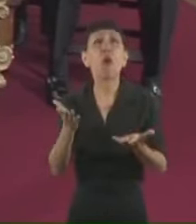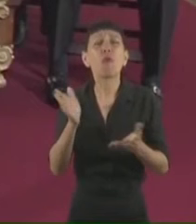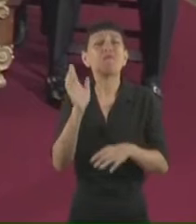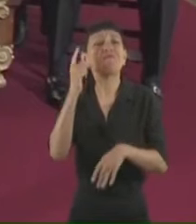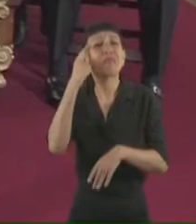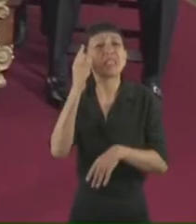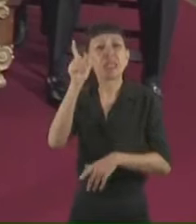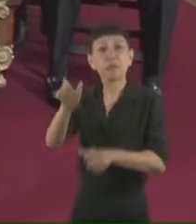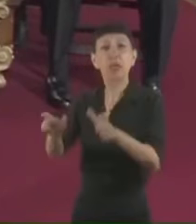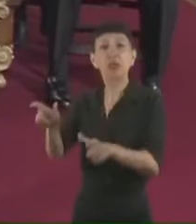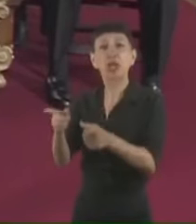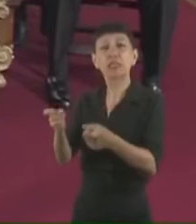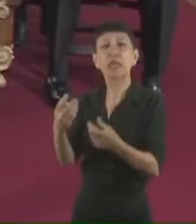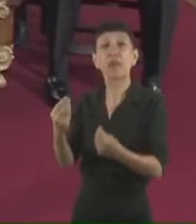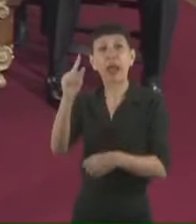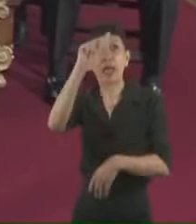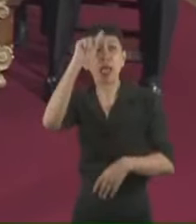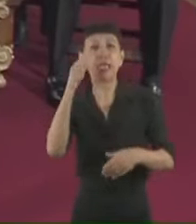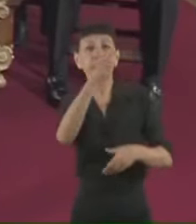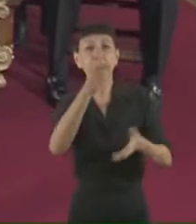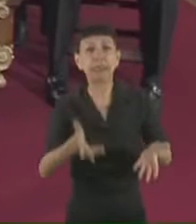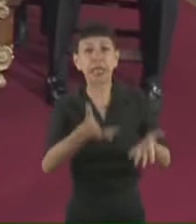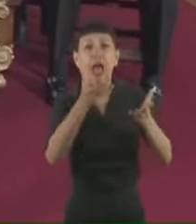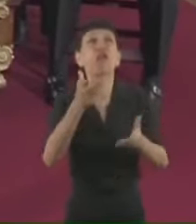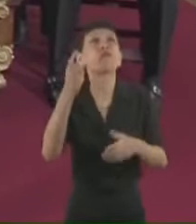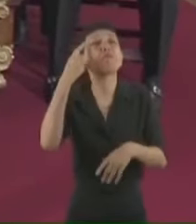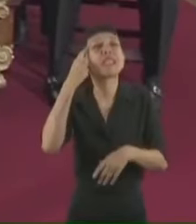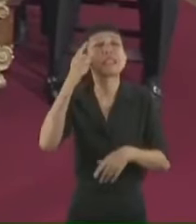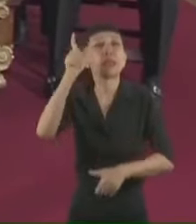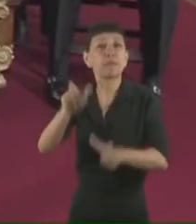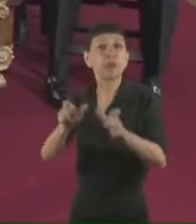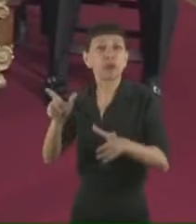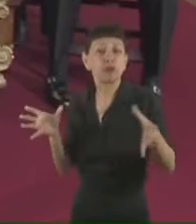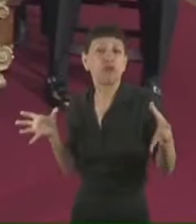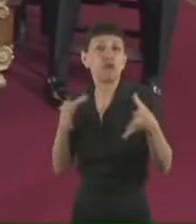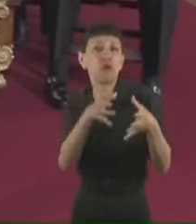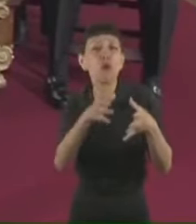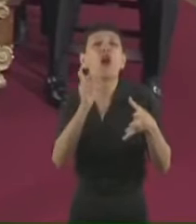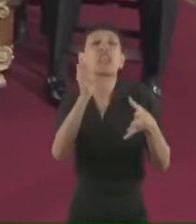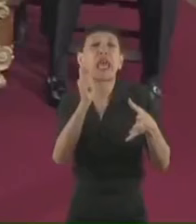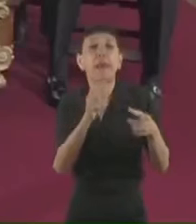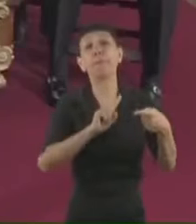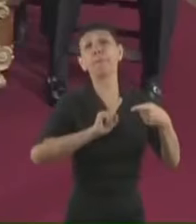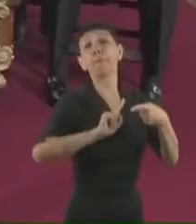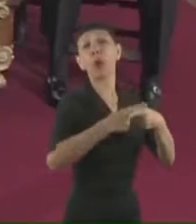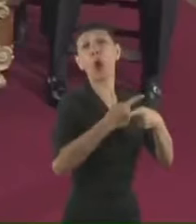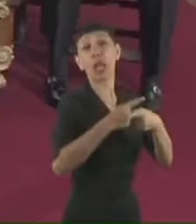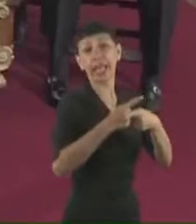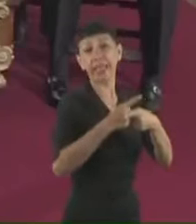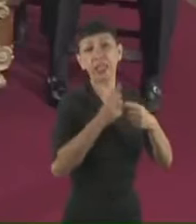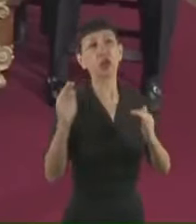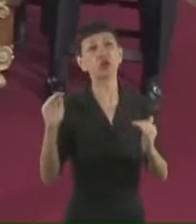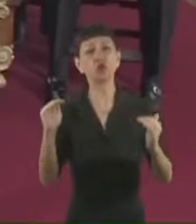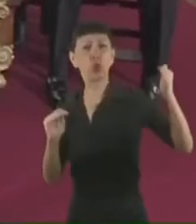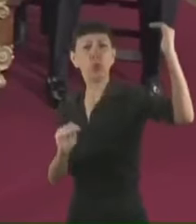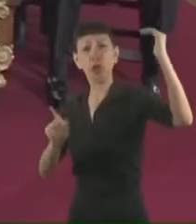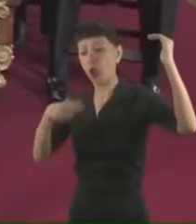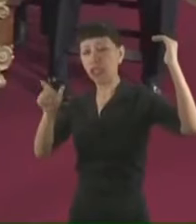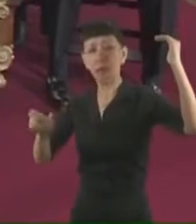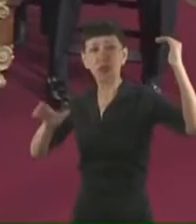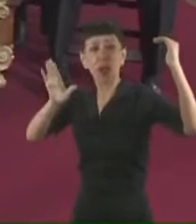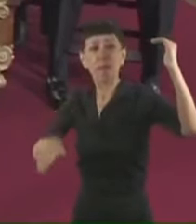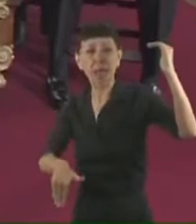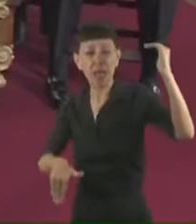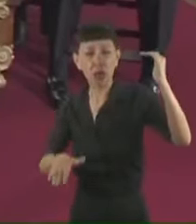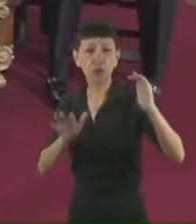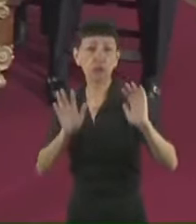mundo que consiste en la creencia de que un grupo de hombres los políticos son superiores al resto de los individuos y que por lo